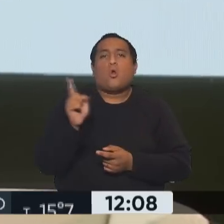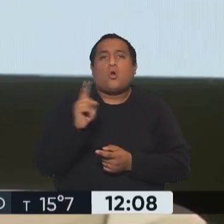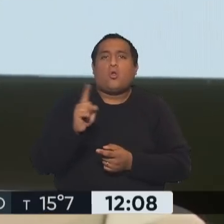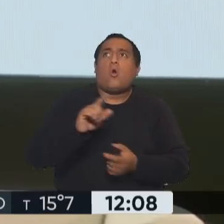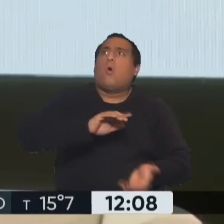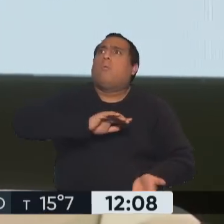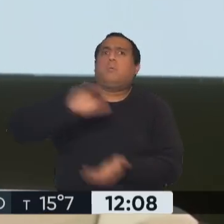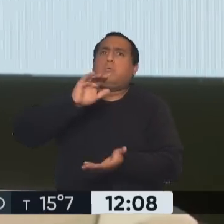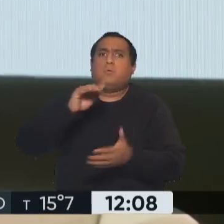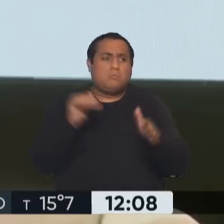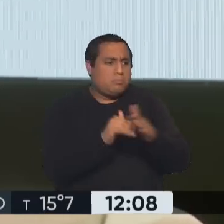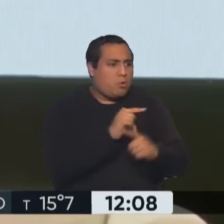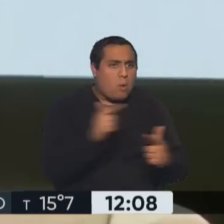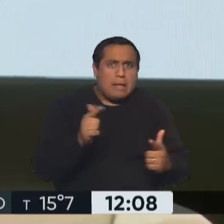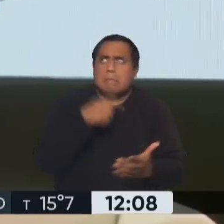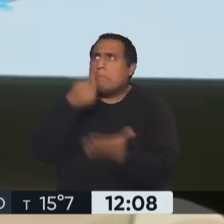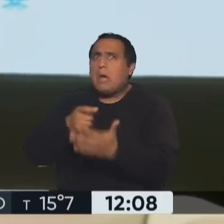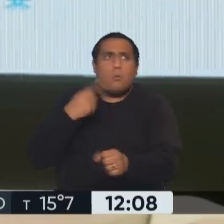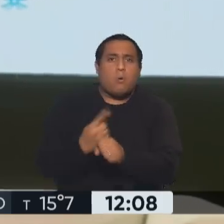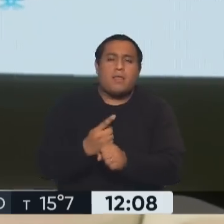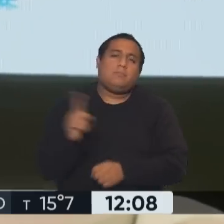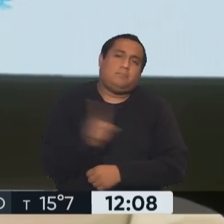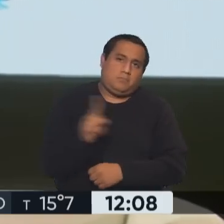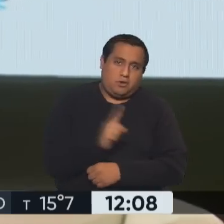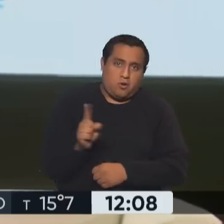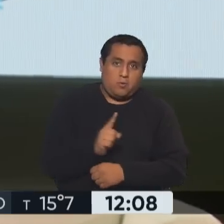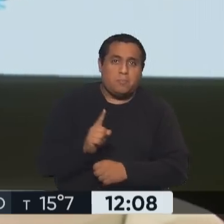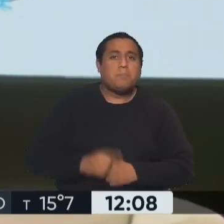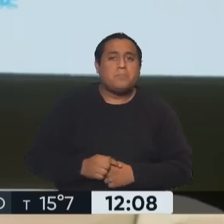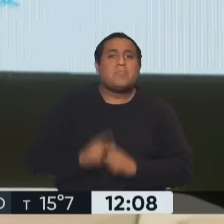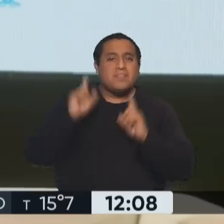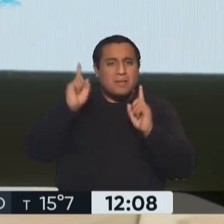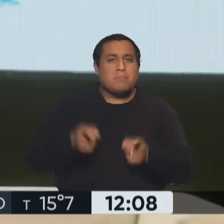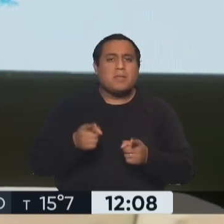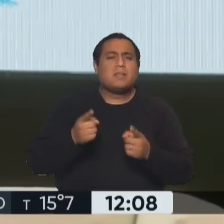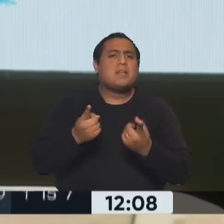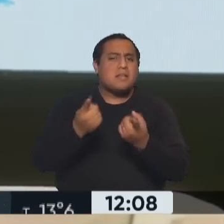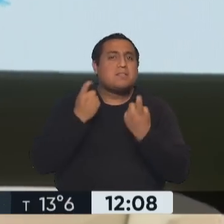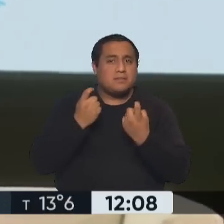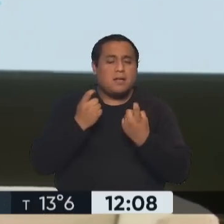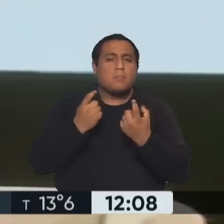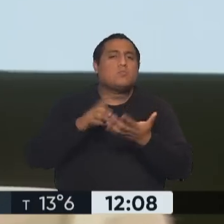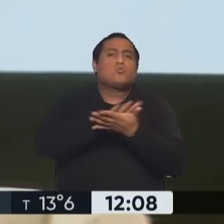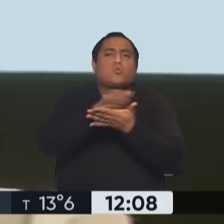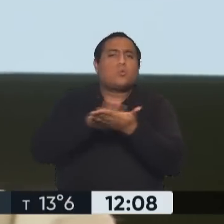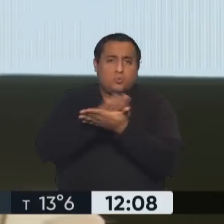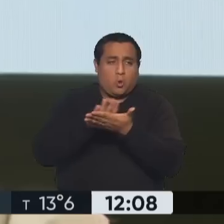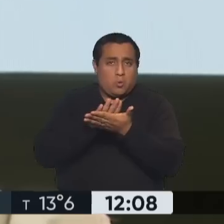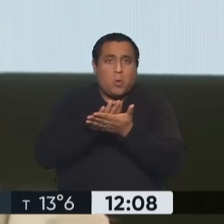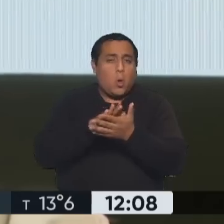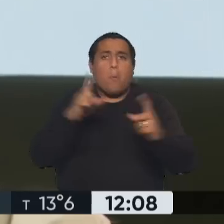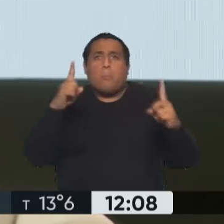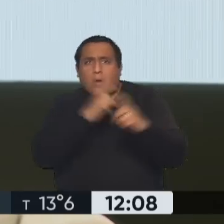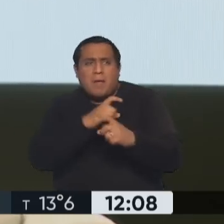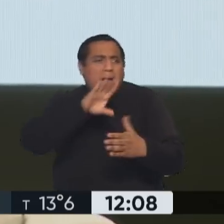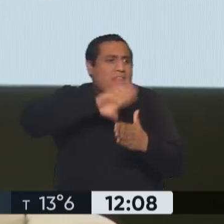en la balanza de pagos. También la sostenibilidad externa requiere de resolver los problemas de